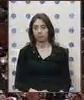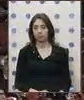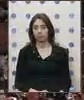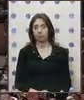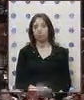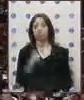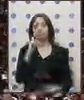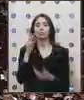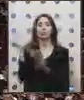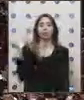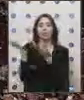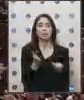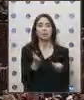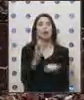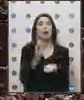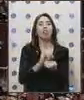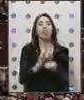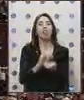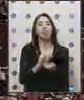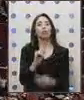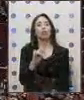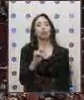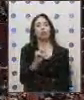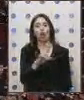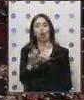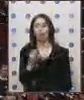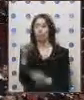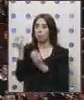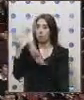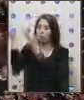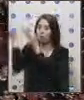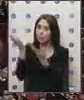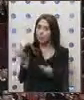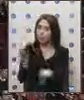Invitados por el diputado don Víctor Torres. Muy bienvenidos al Congreso.